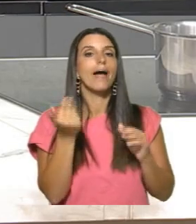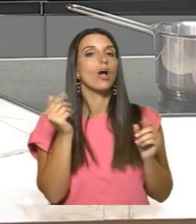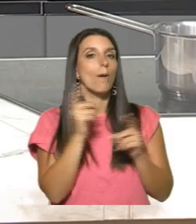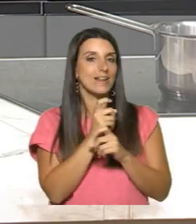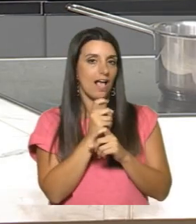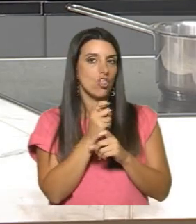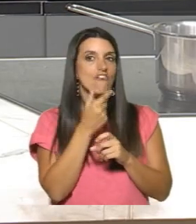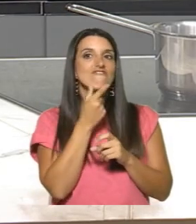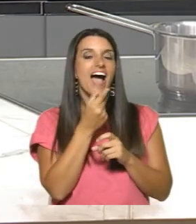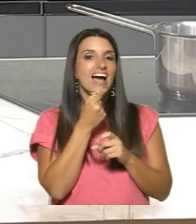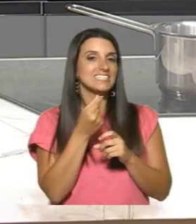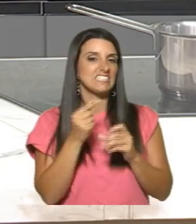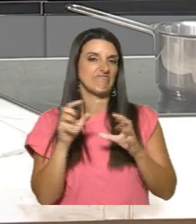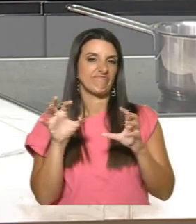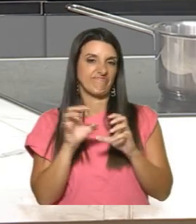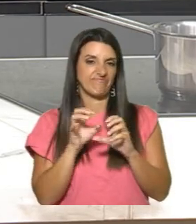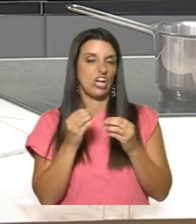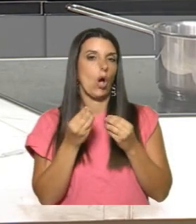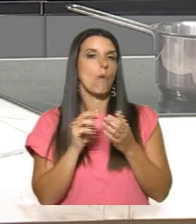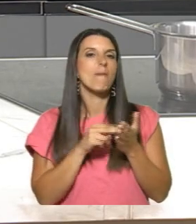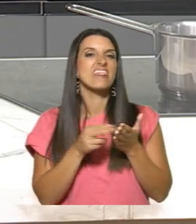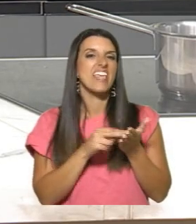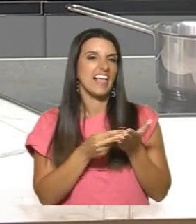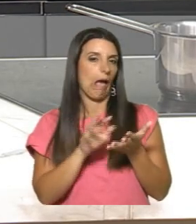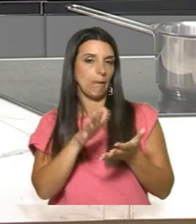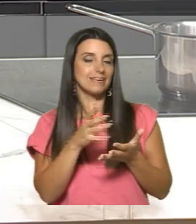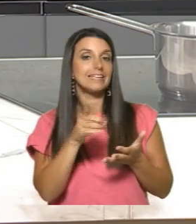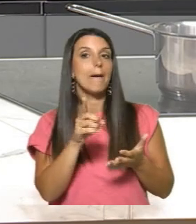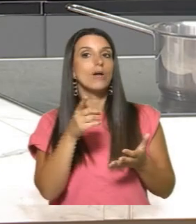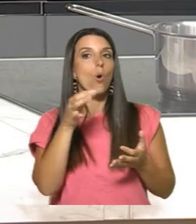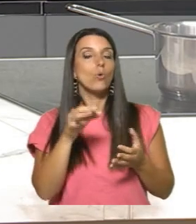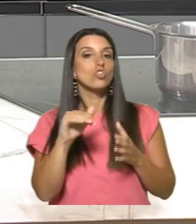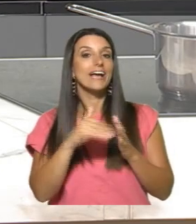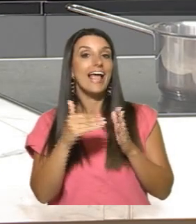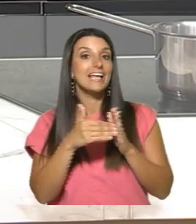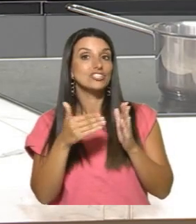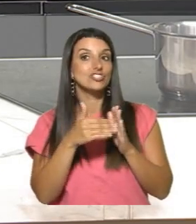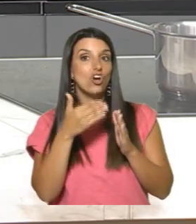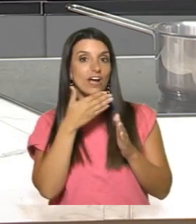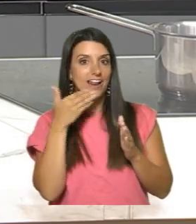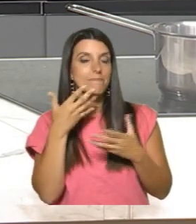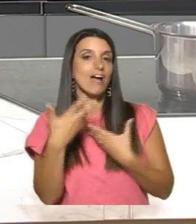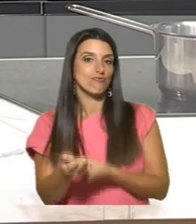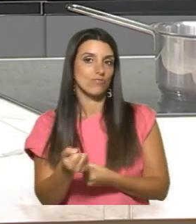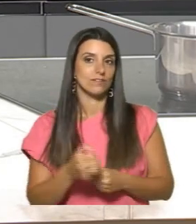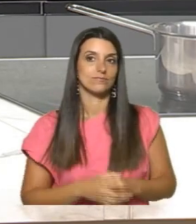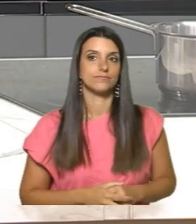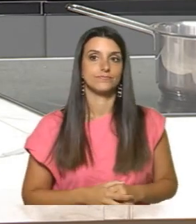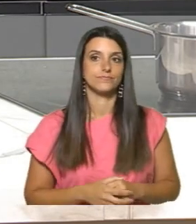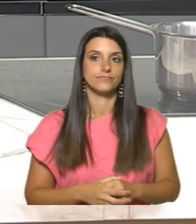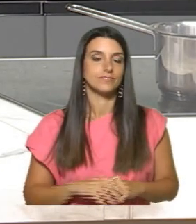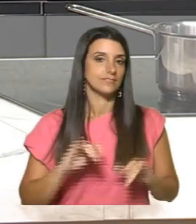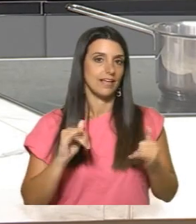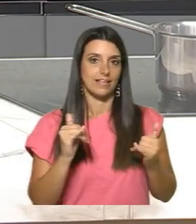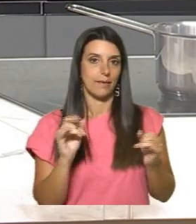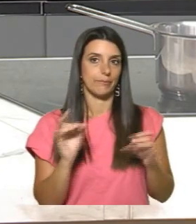porque es más fácil que se te corte, que se te haga como una manteca. Pero en este caso, como tenemos el queso crema, nos va a ayudar un montón. Mirá, y ahí lo